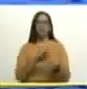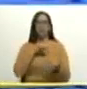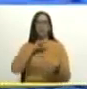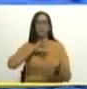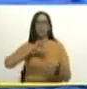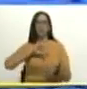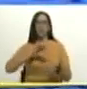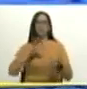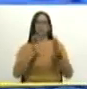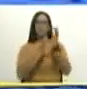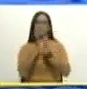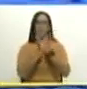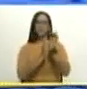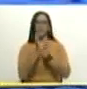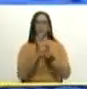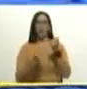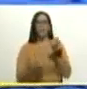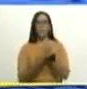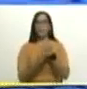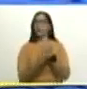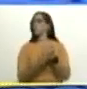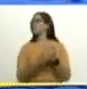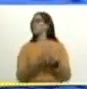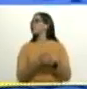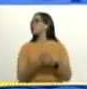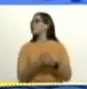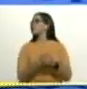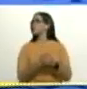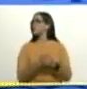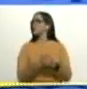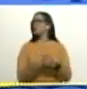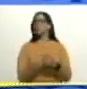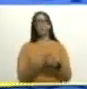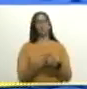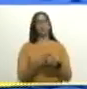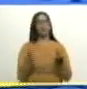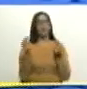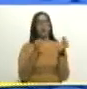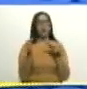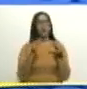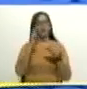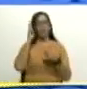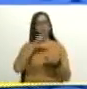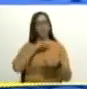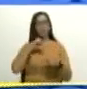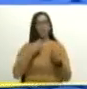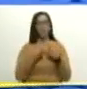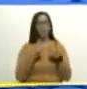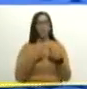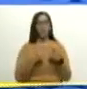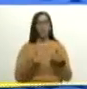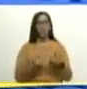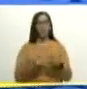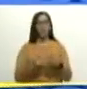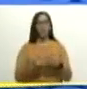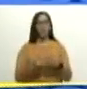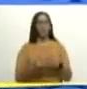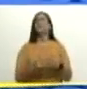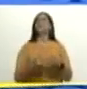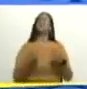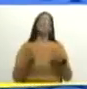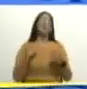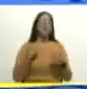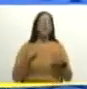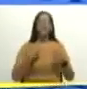Jesucristo. Apoyarnos, dialogar, respetar nuestras diferencias, sea del tipo que sea